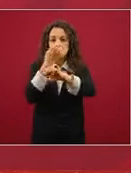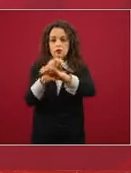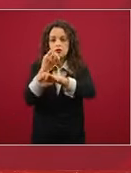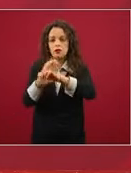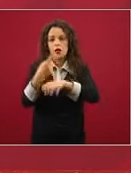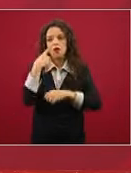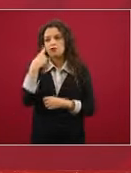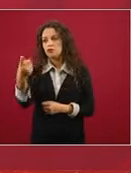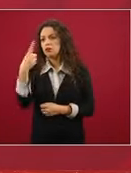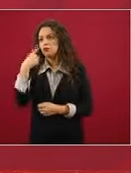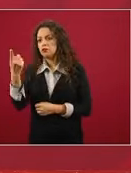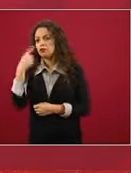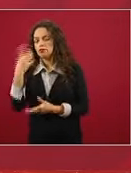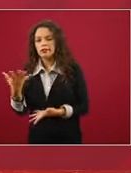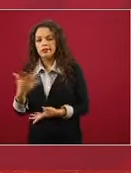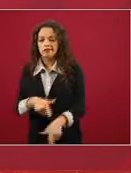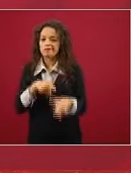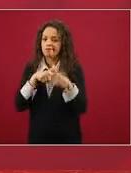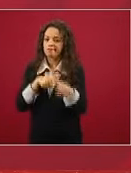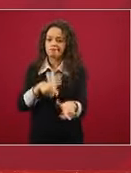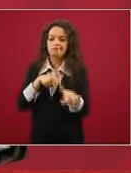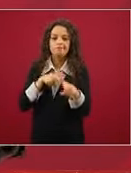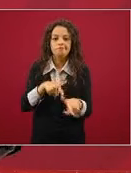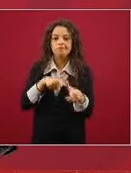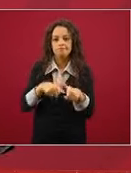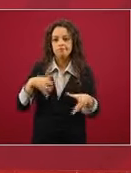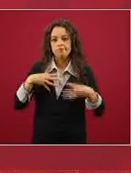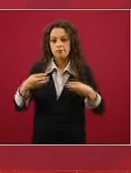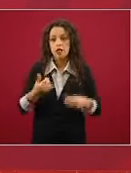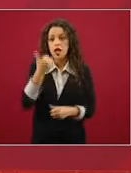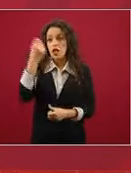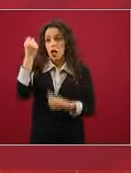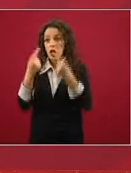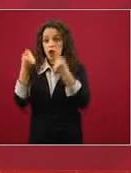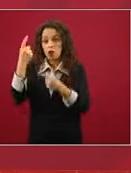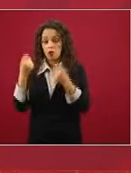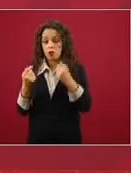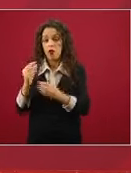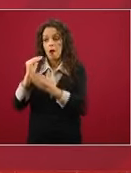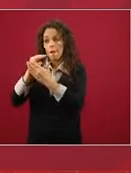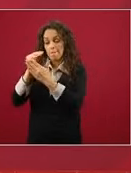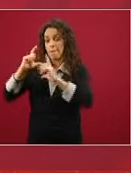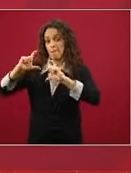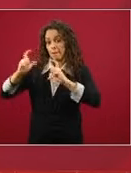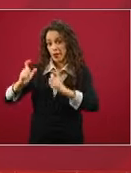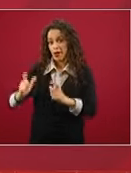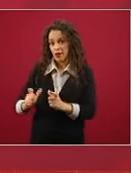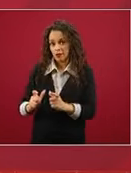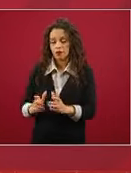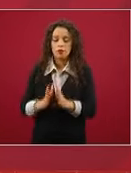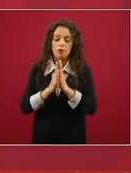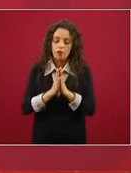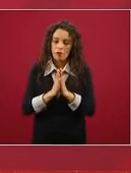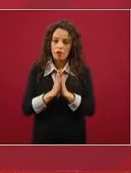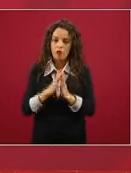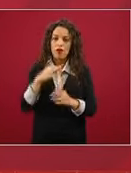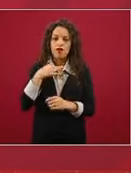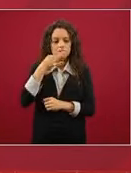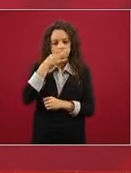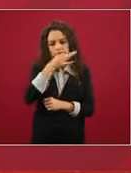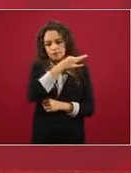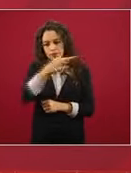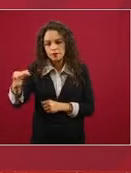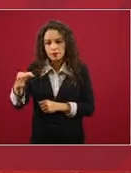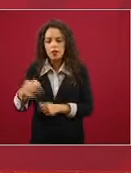descenso. Entonces, estabilidad, descenso, hay que esperar. Llamamos a la paciencia, a la